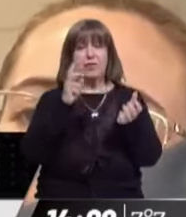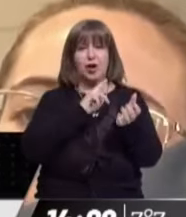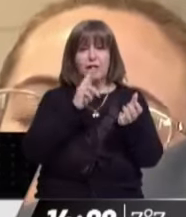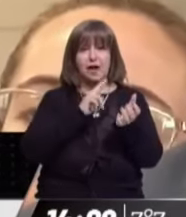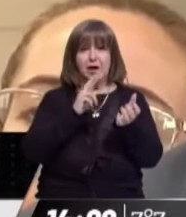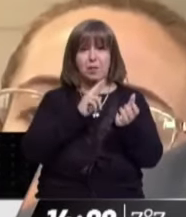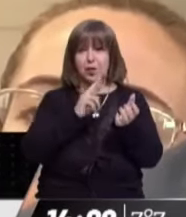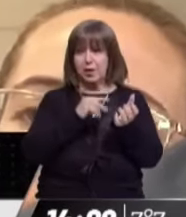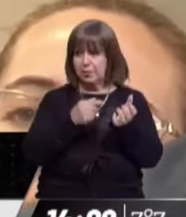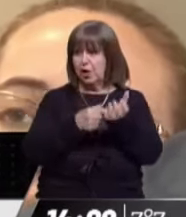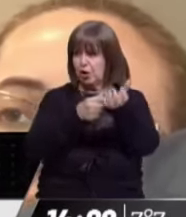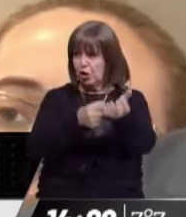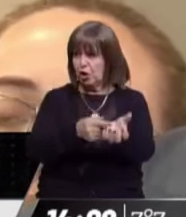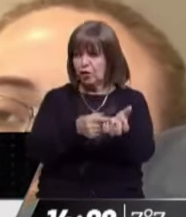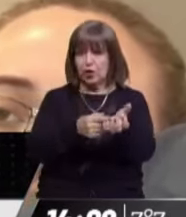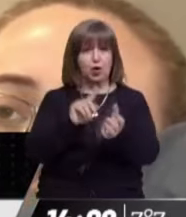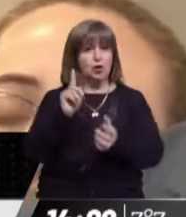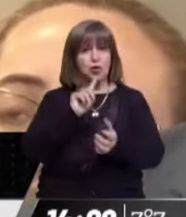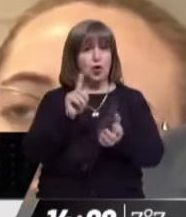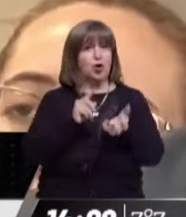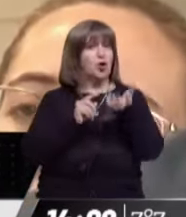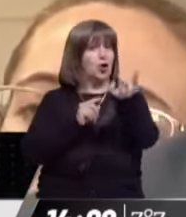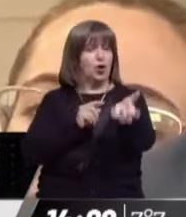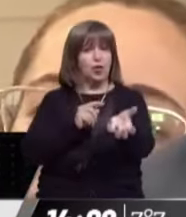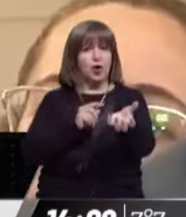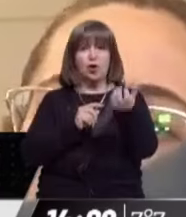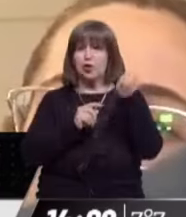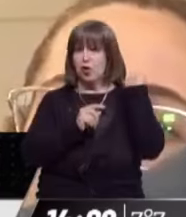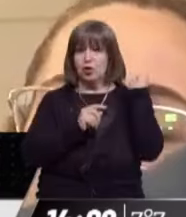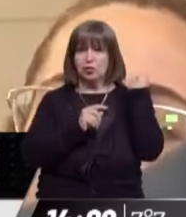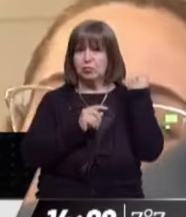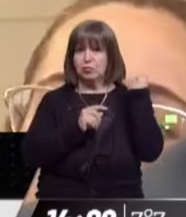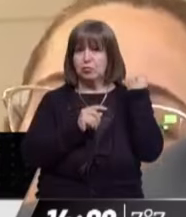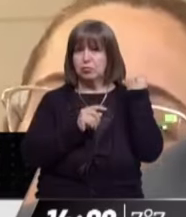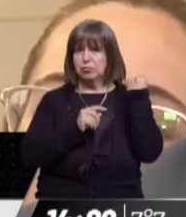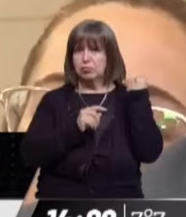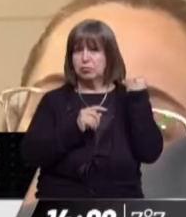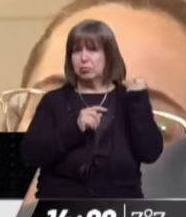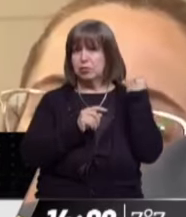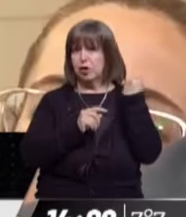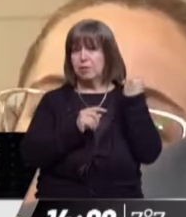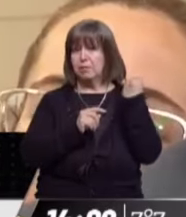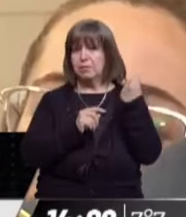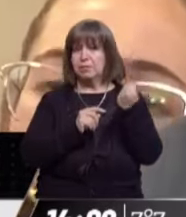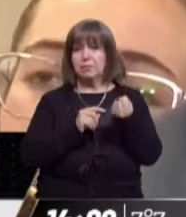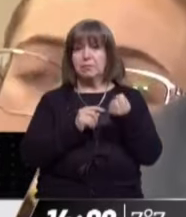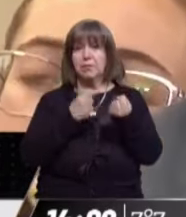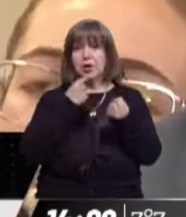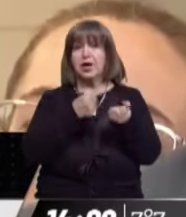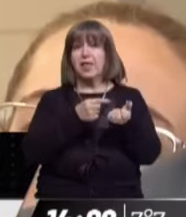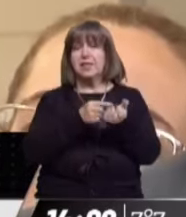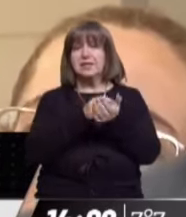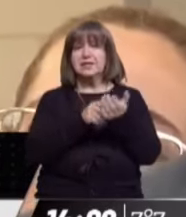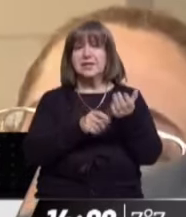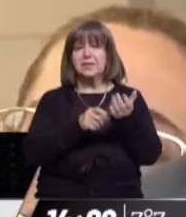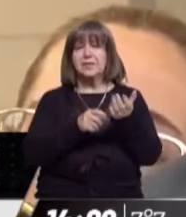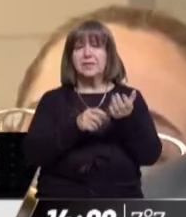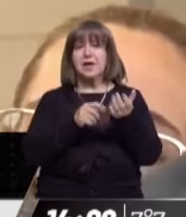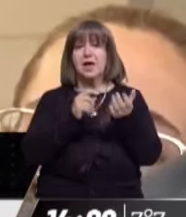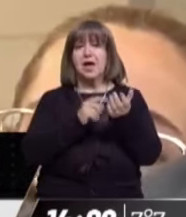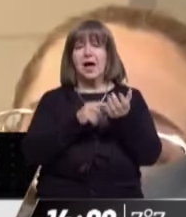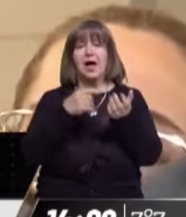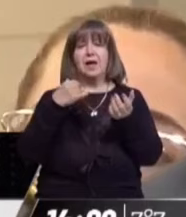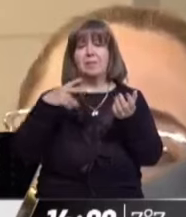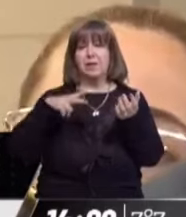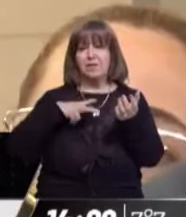lo dio todavía para la pericia? No solo no lo dio, sino que no lo quiere dar con el pretexto de que tiene sus